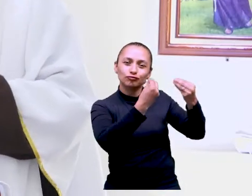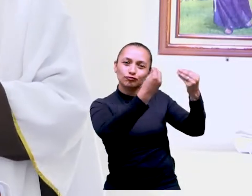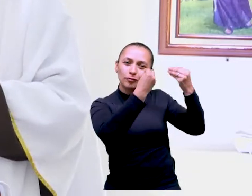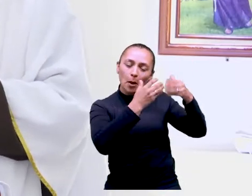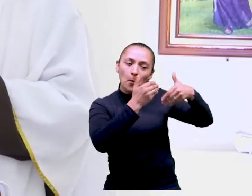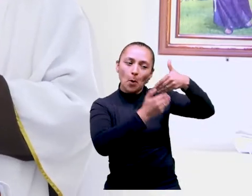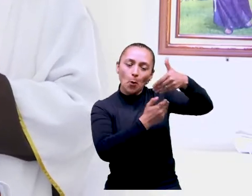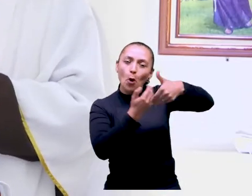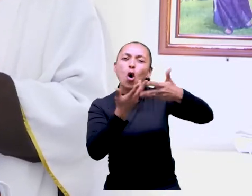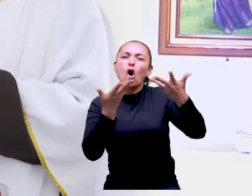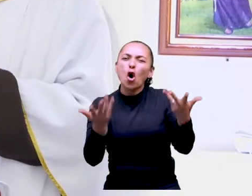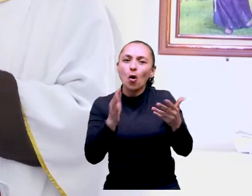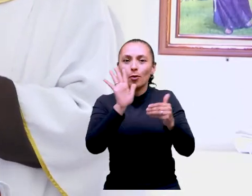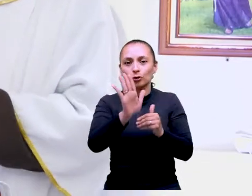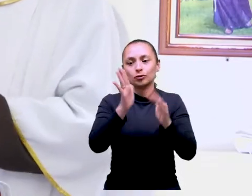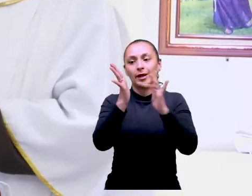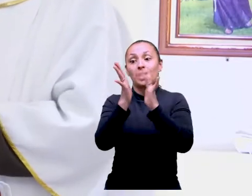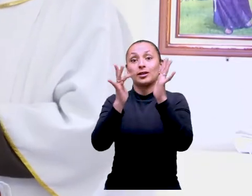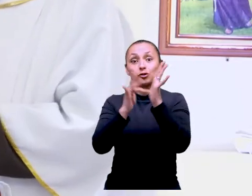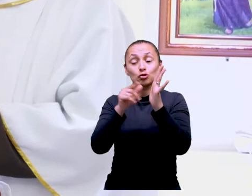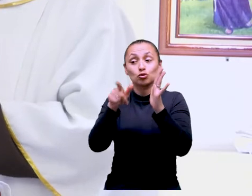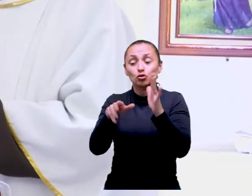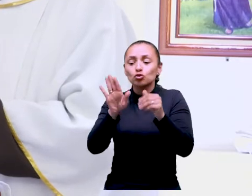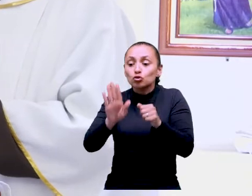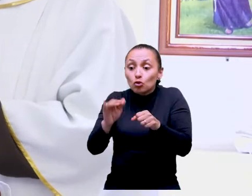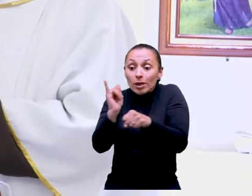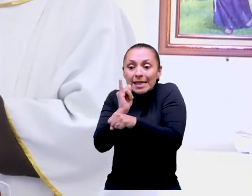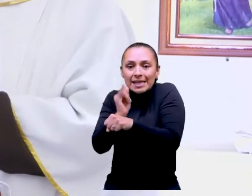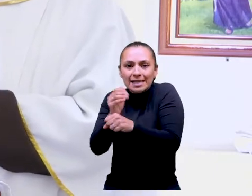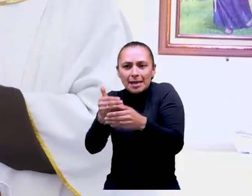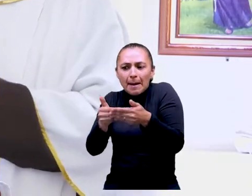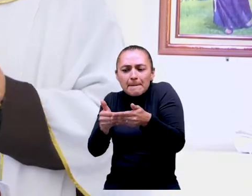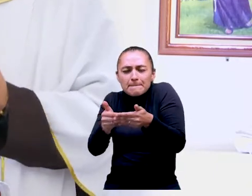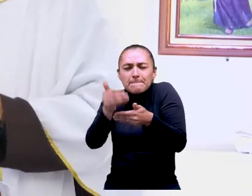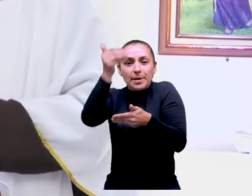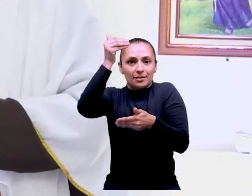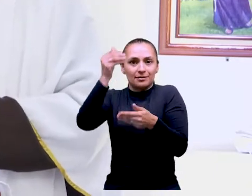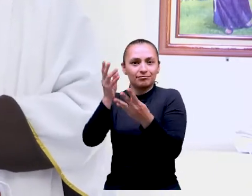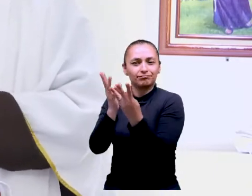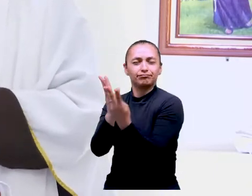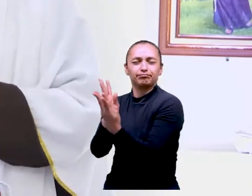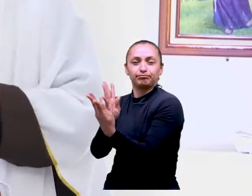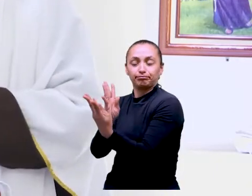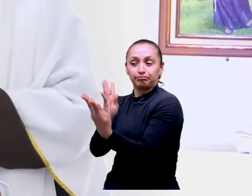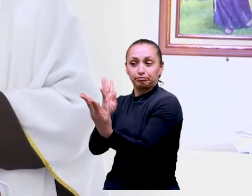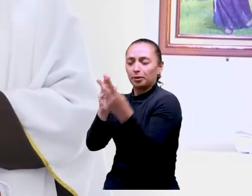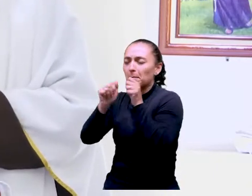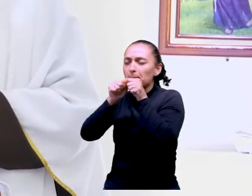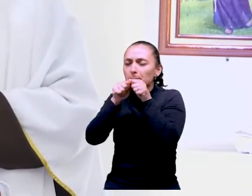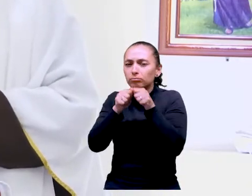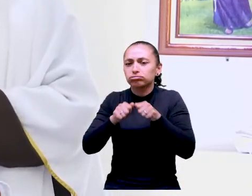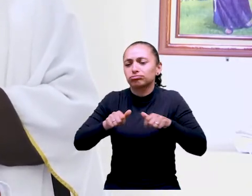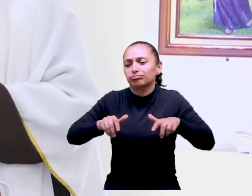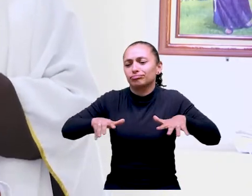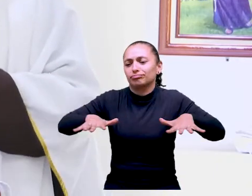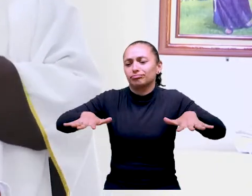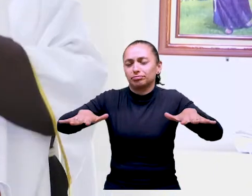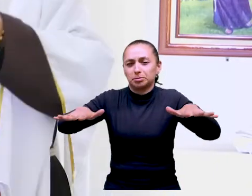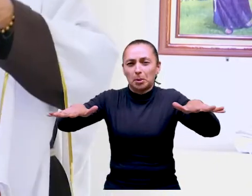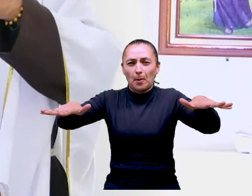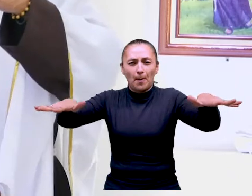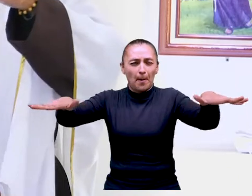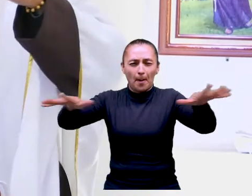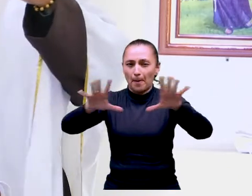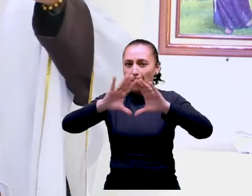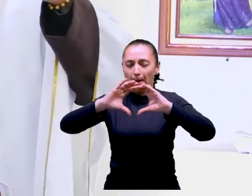adentrando como la iglesia de jesucristo a través de sus apóstoles de sus discípulos se va